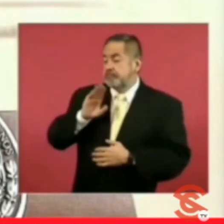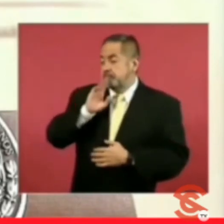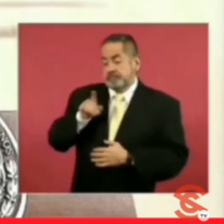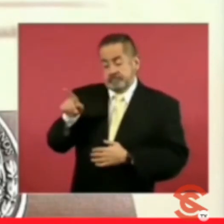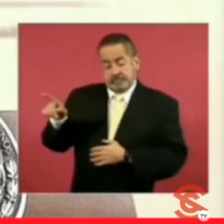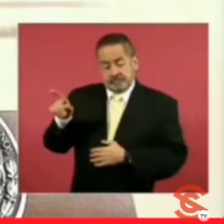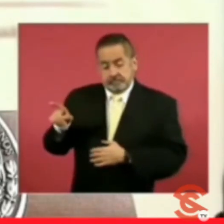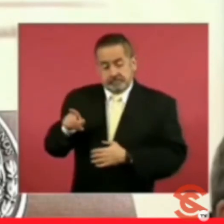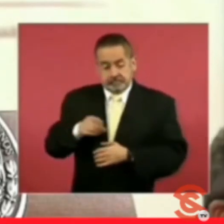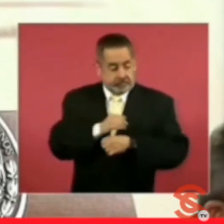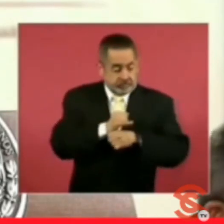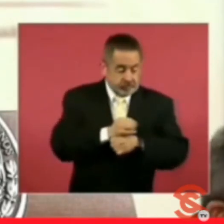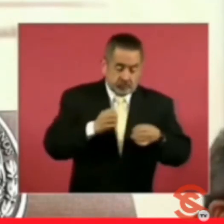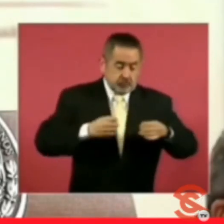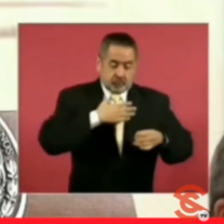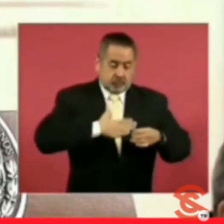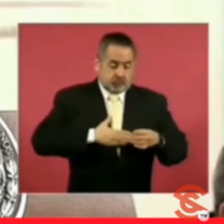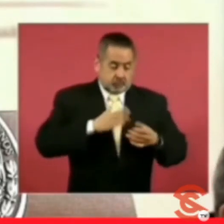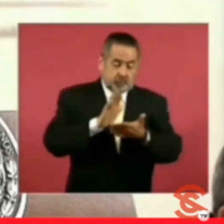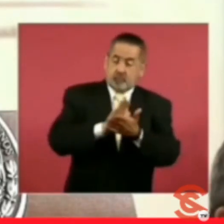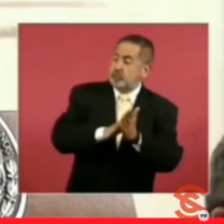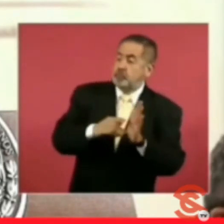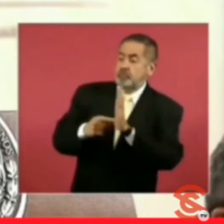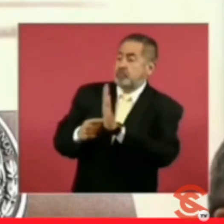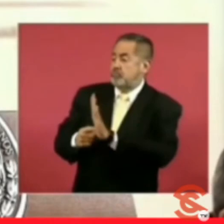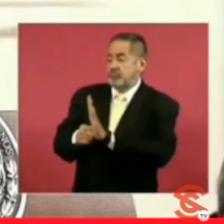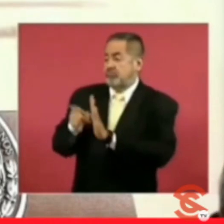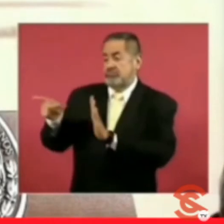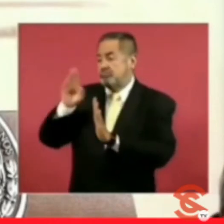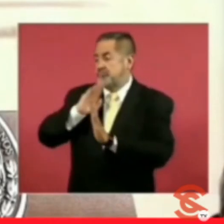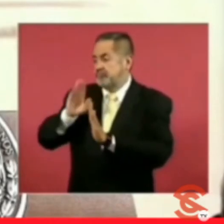hacer justicia